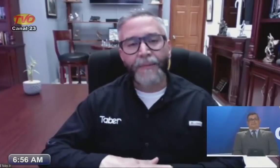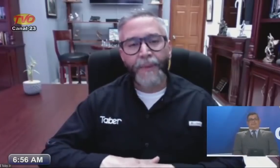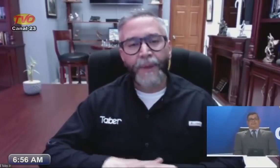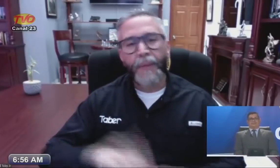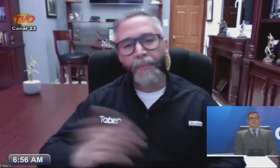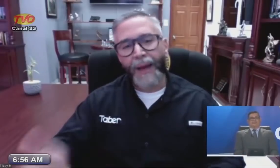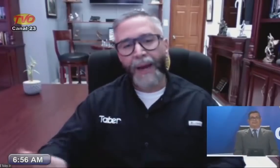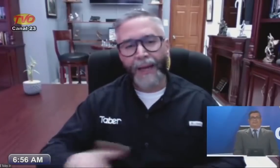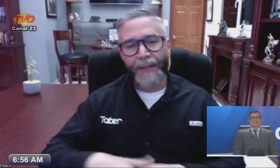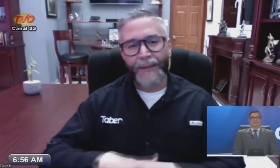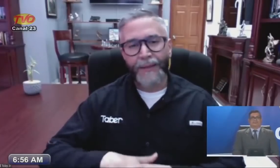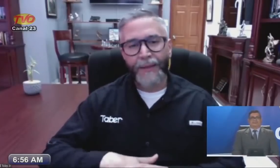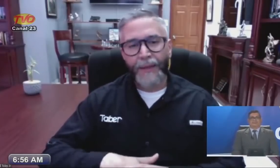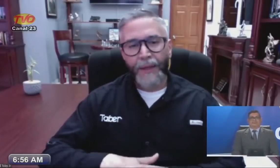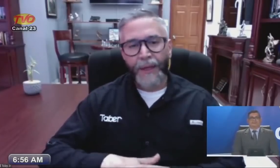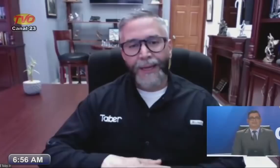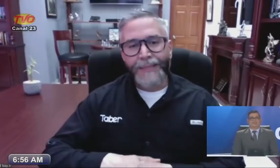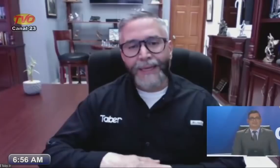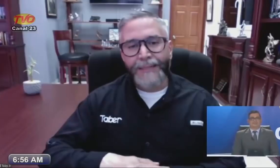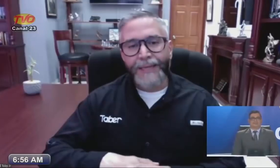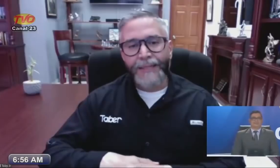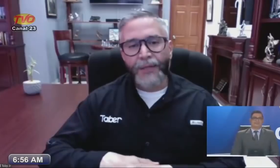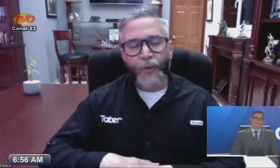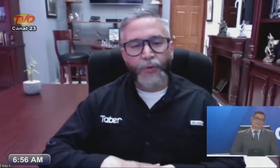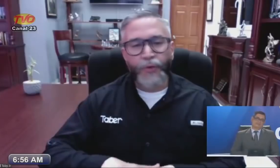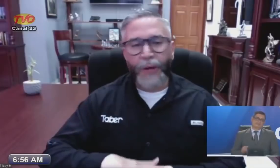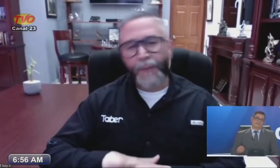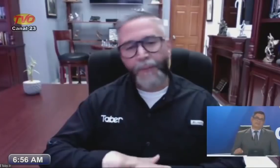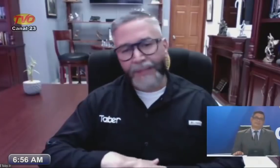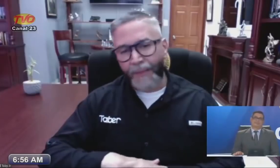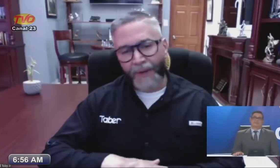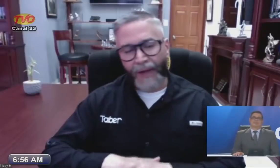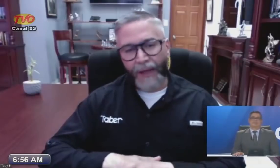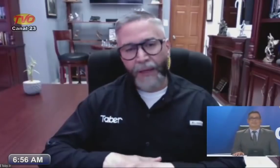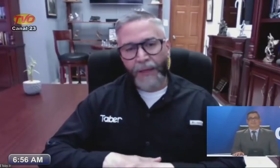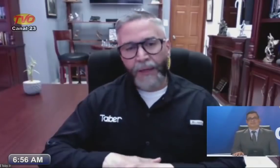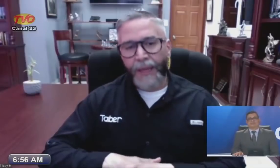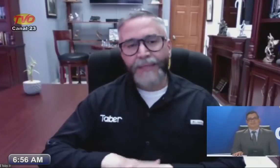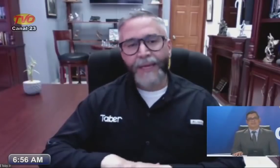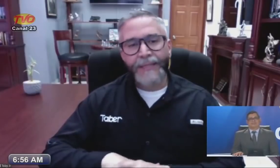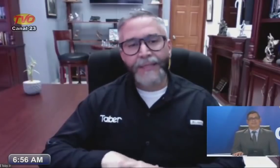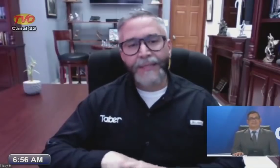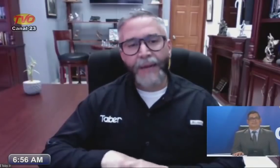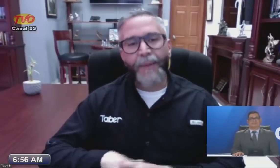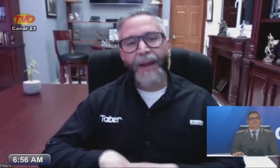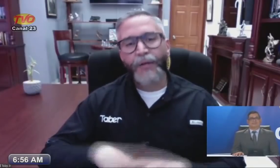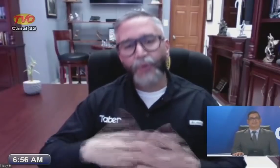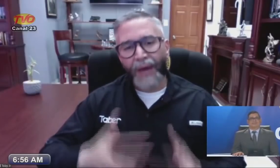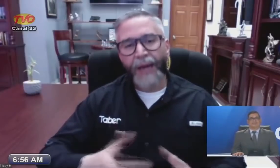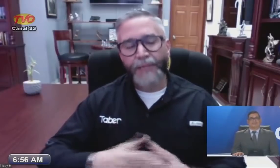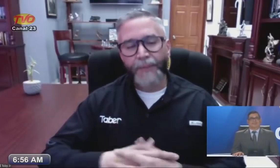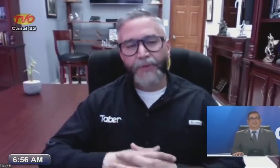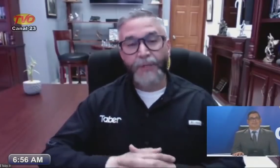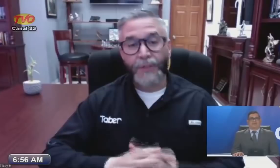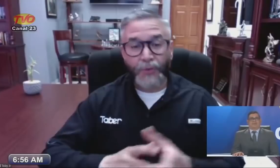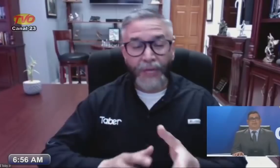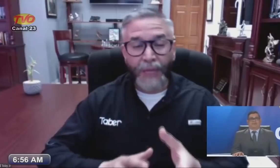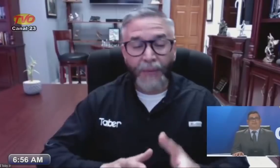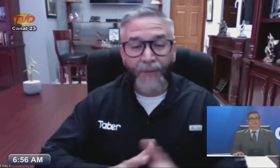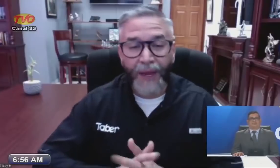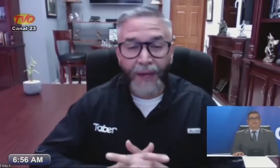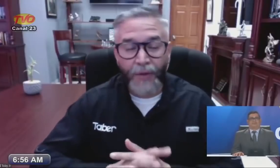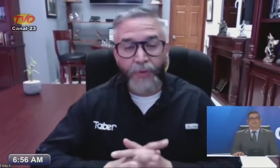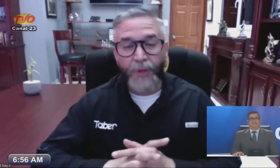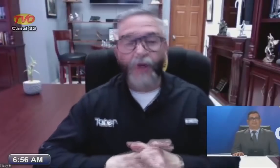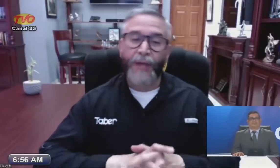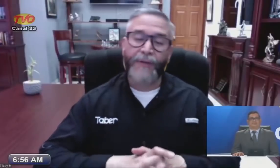gente para la gente las iglesias no son una empresa privada las iglesias están para ayudar a las personas y si usted